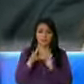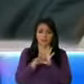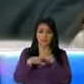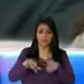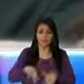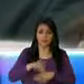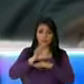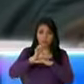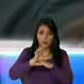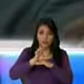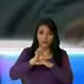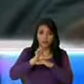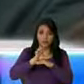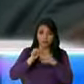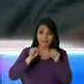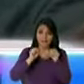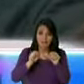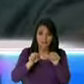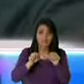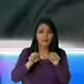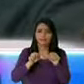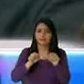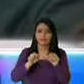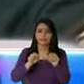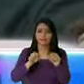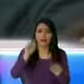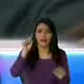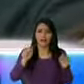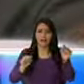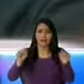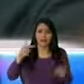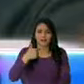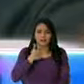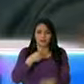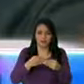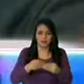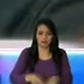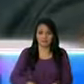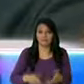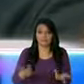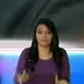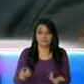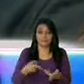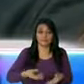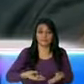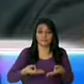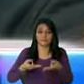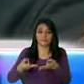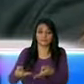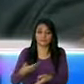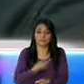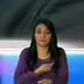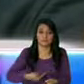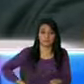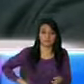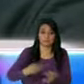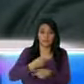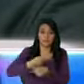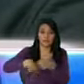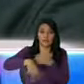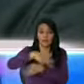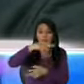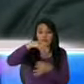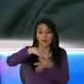Ecuador está siendo afectada por la inexplicable demora del presidente del Consejo